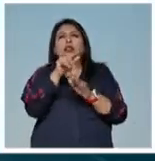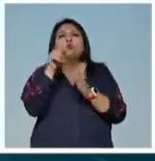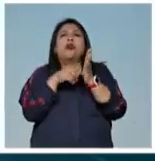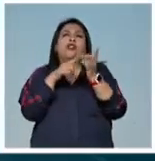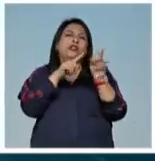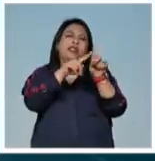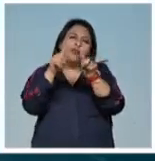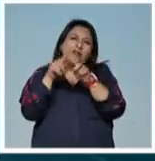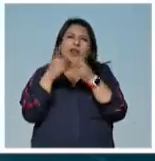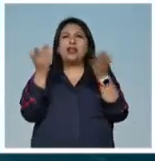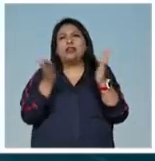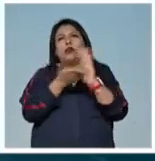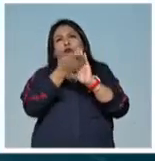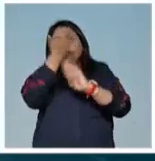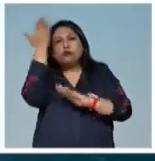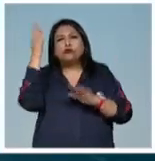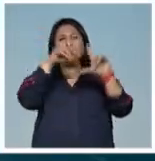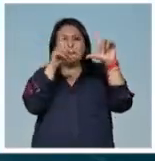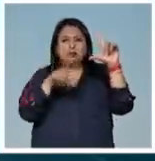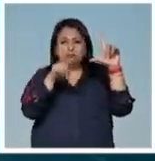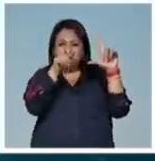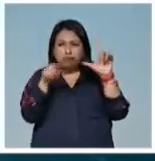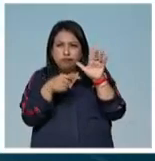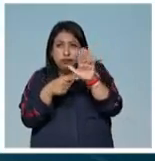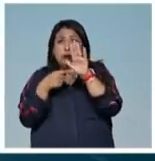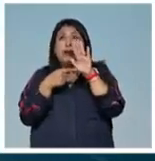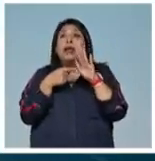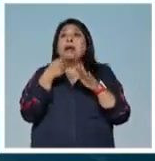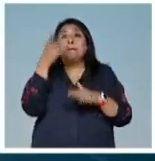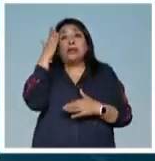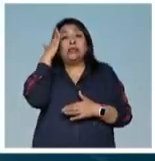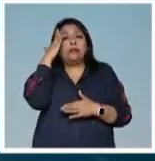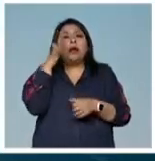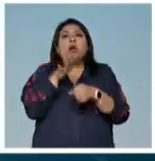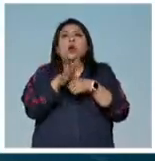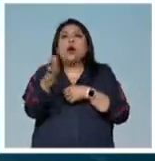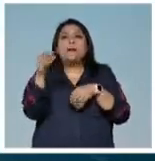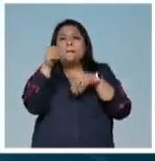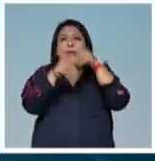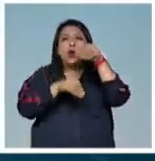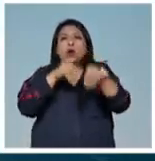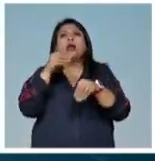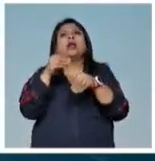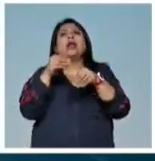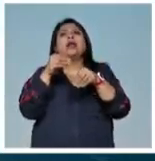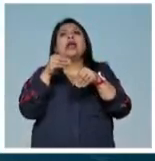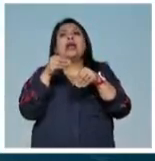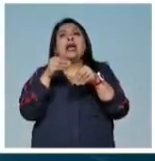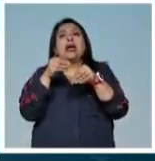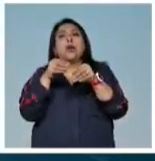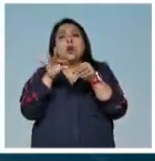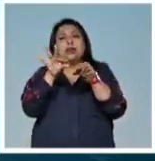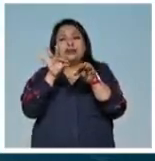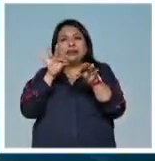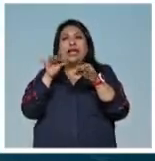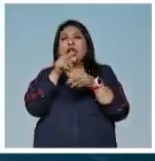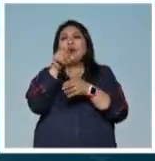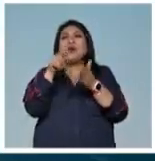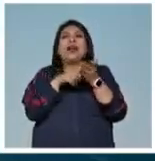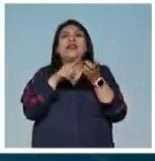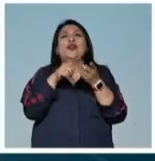en distintos inmuebles a lo largo del país. La pieza estelar es una instalación que desdobla en el espacio el